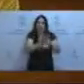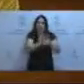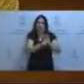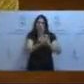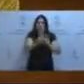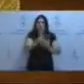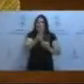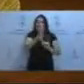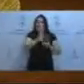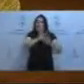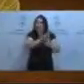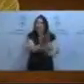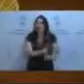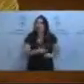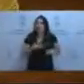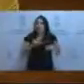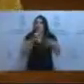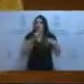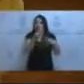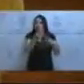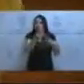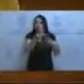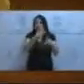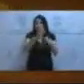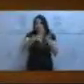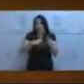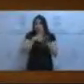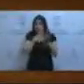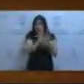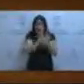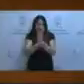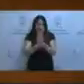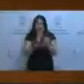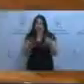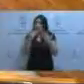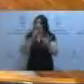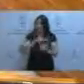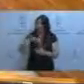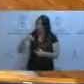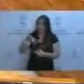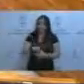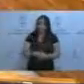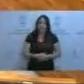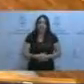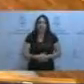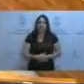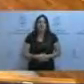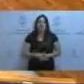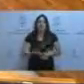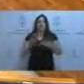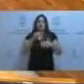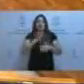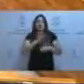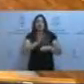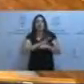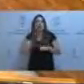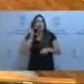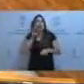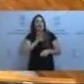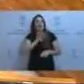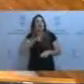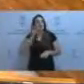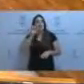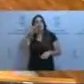a las diferentes cuestiones que le acabo de exponer. Gracias, señor presidente. Gracias, señora consejera. Señor de Rueda tiene la